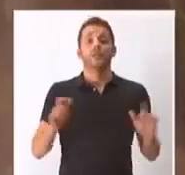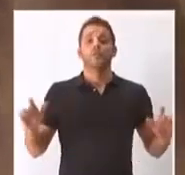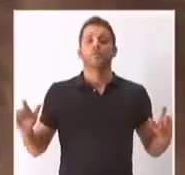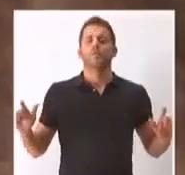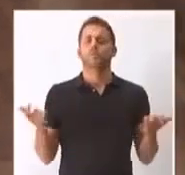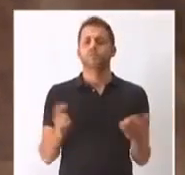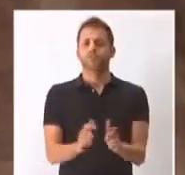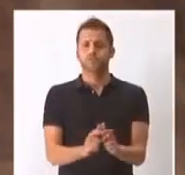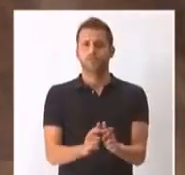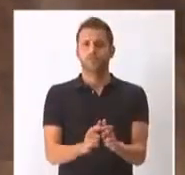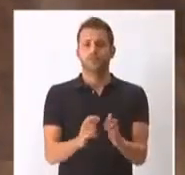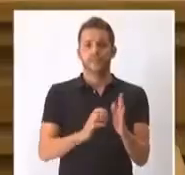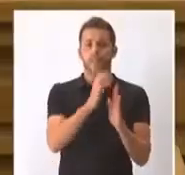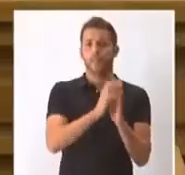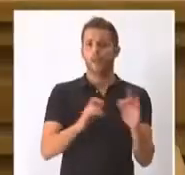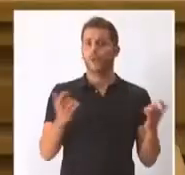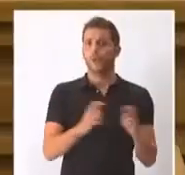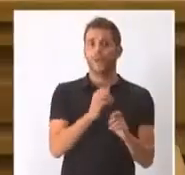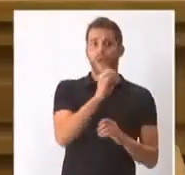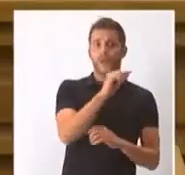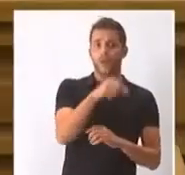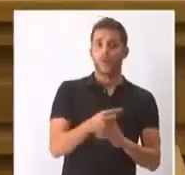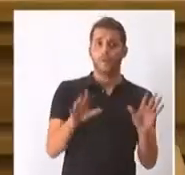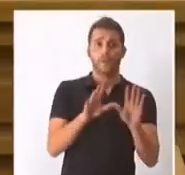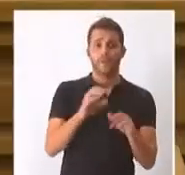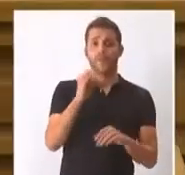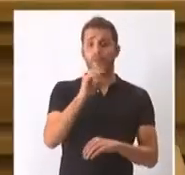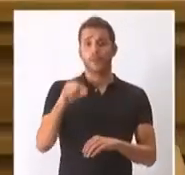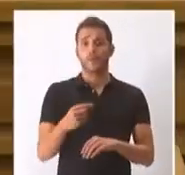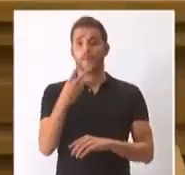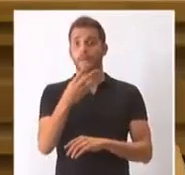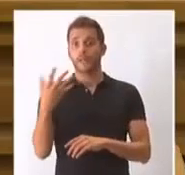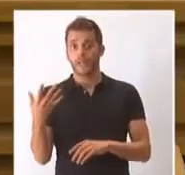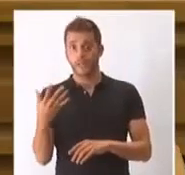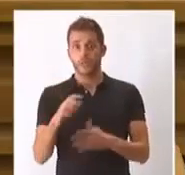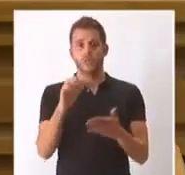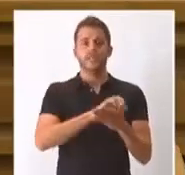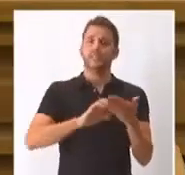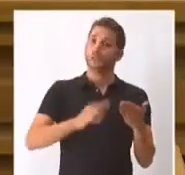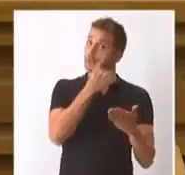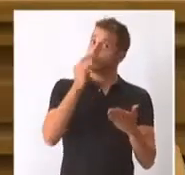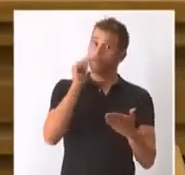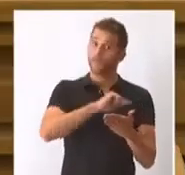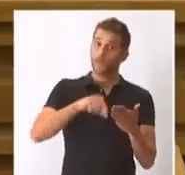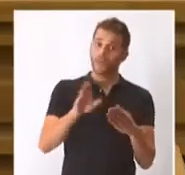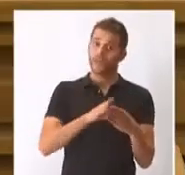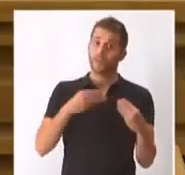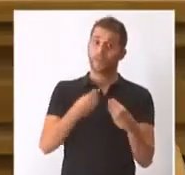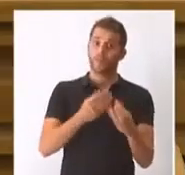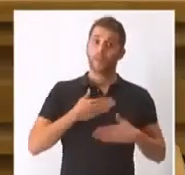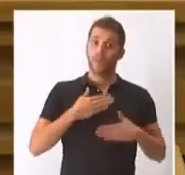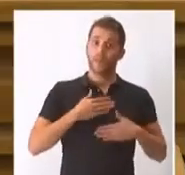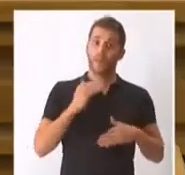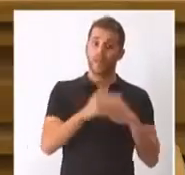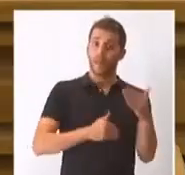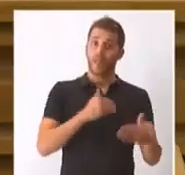aplicación de tipos superreducidos entre el 0 10 y el 0 25 a las escrituras notariales que documentan transmisiones de bienes inmuebles